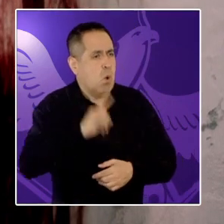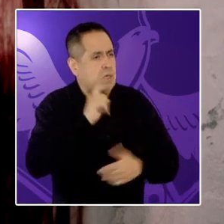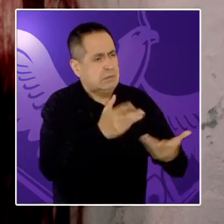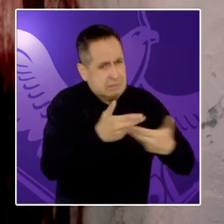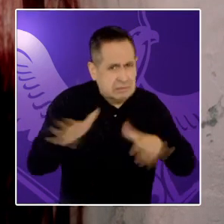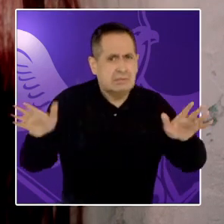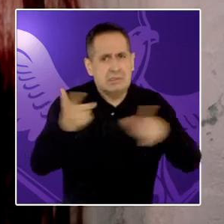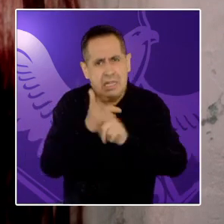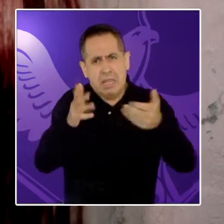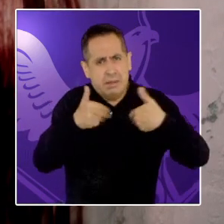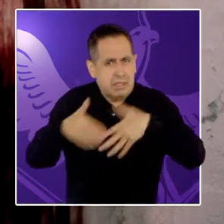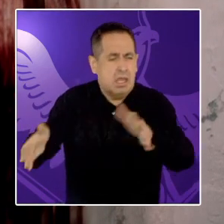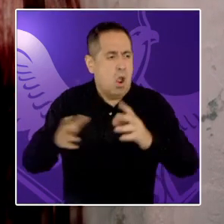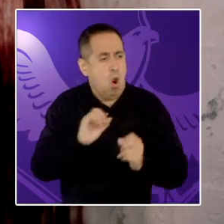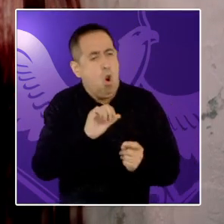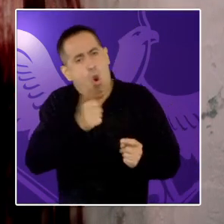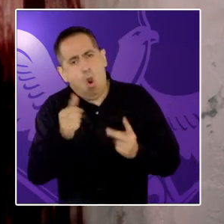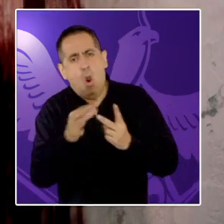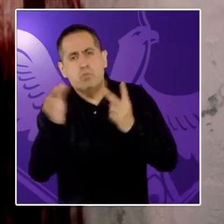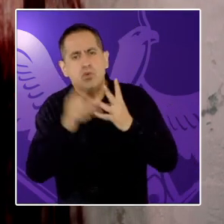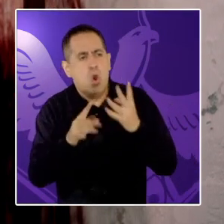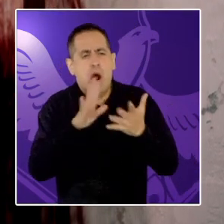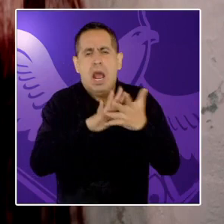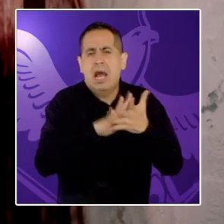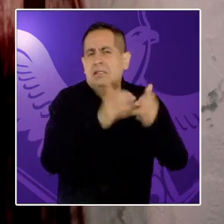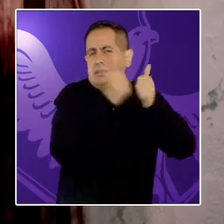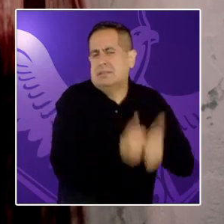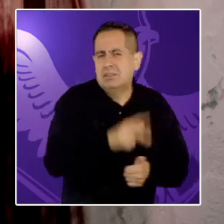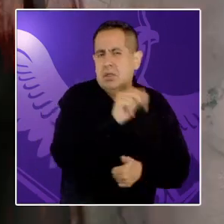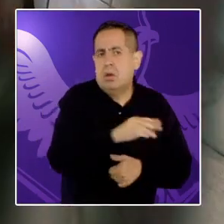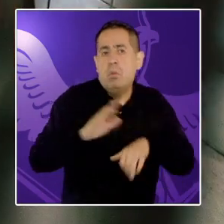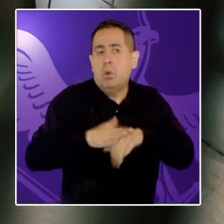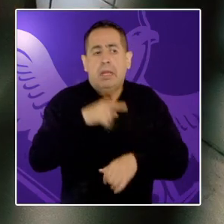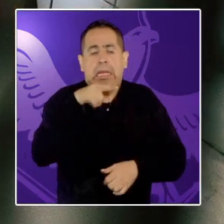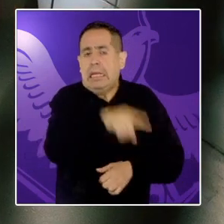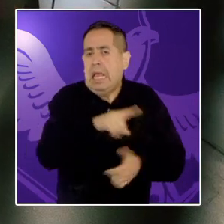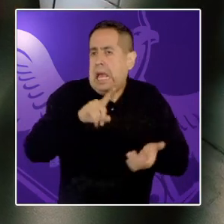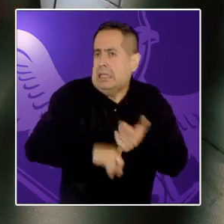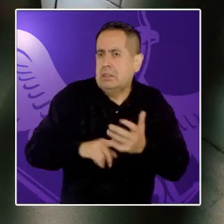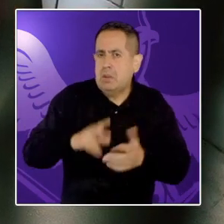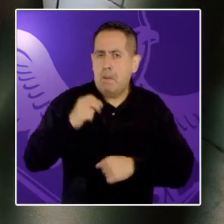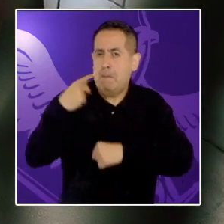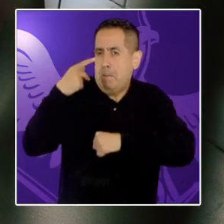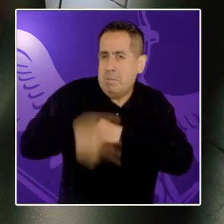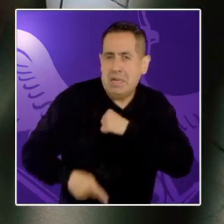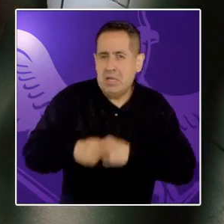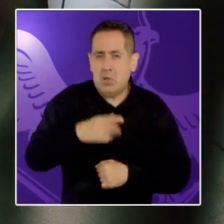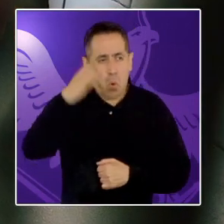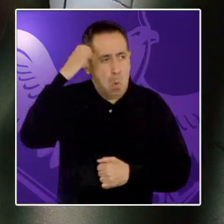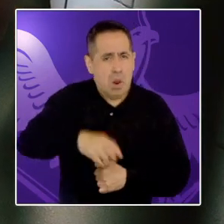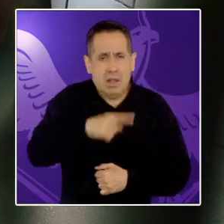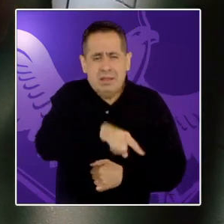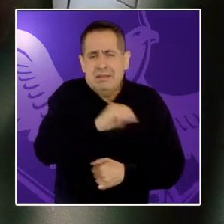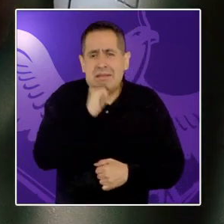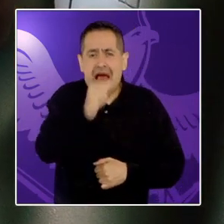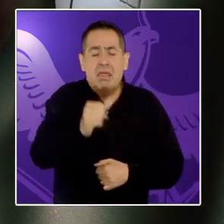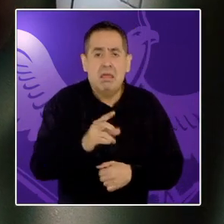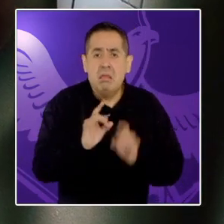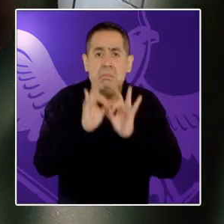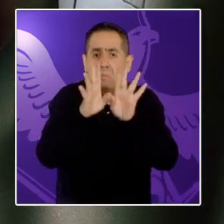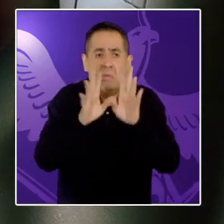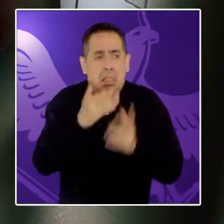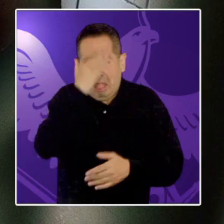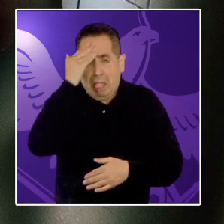estas mujeres y la autorización de medidas alternativas a la prisión, considerando que ellas no representan un riesgo para la sociedad y